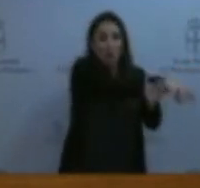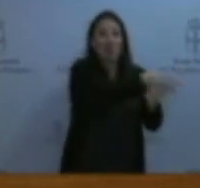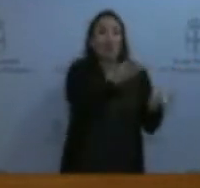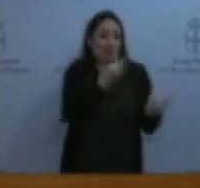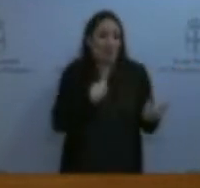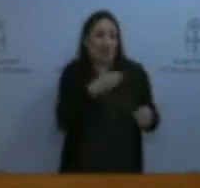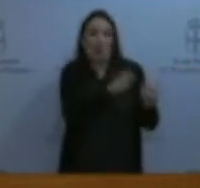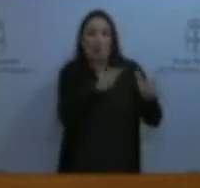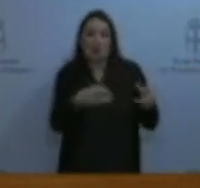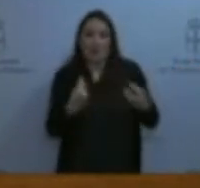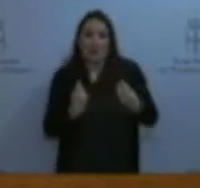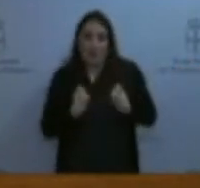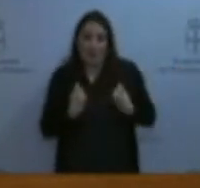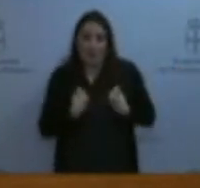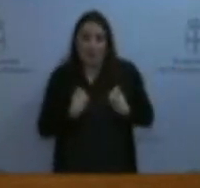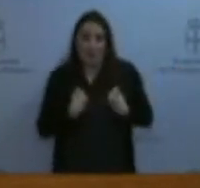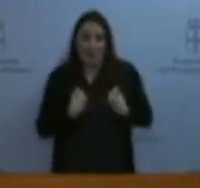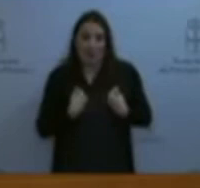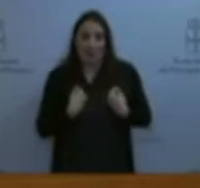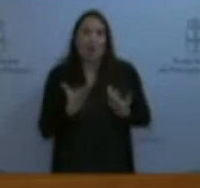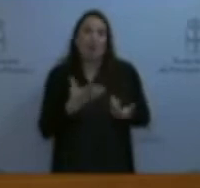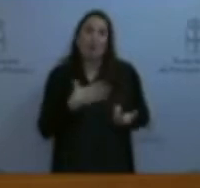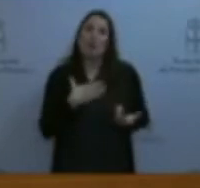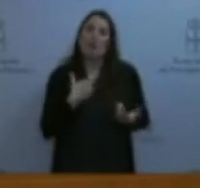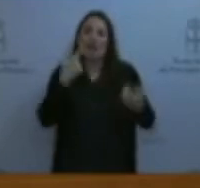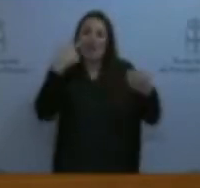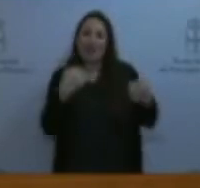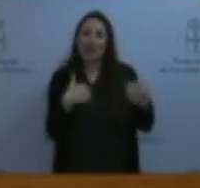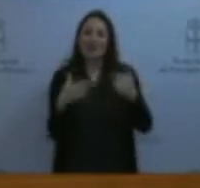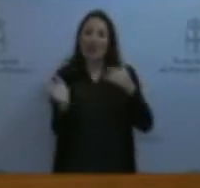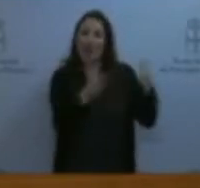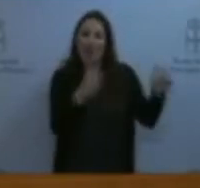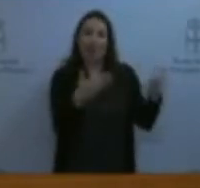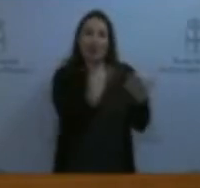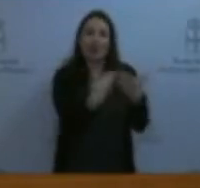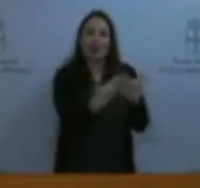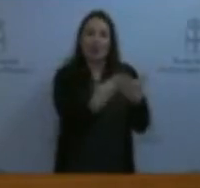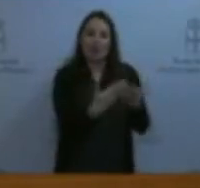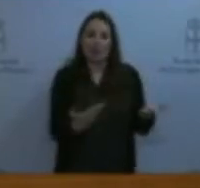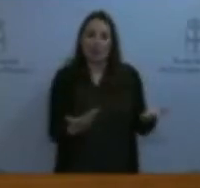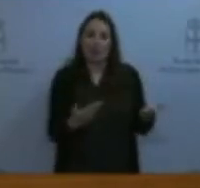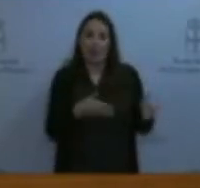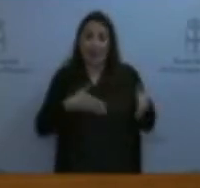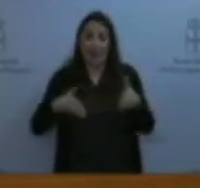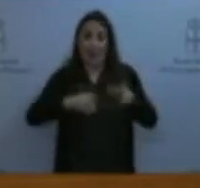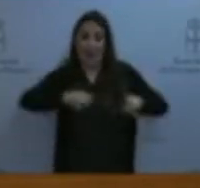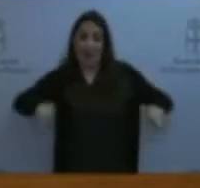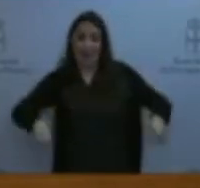ciudadanía y que diera el aire de cara desde la ría de Avilés.